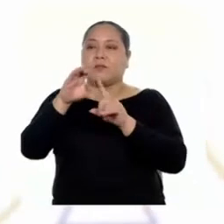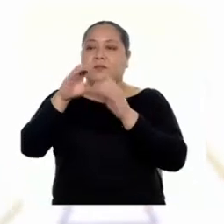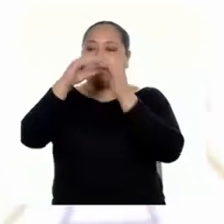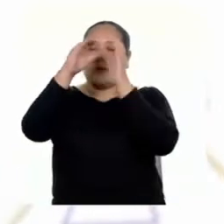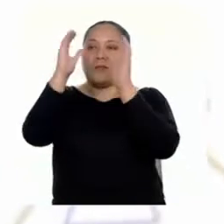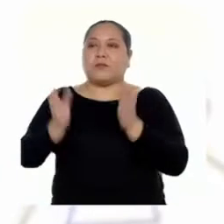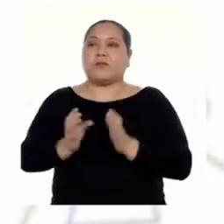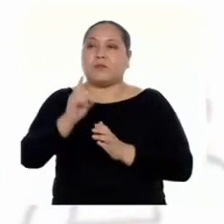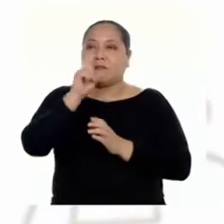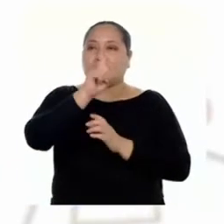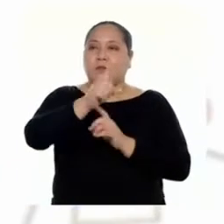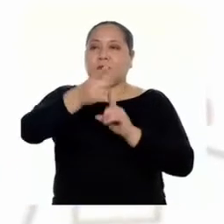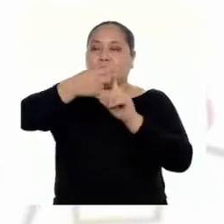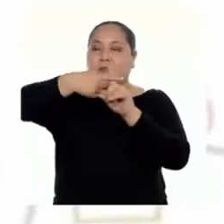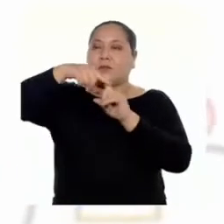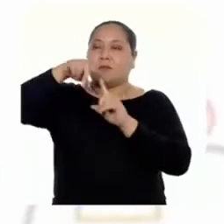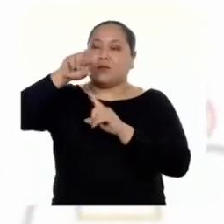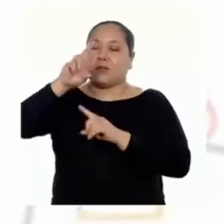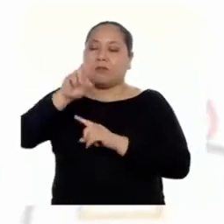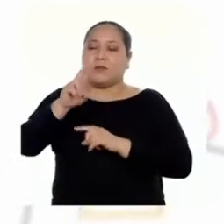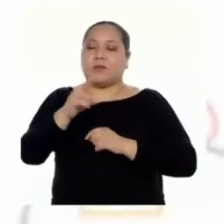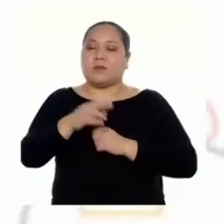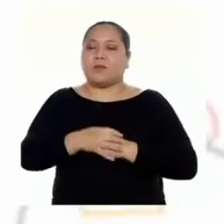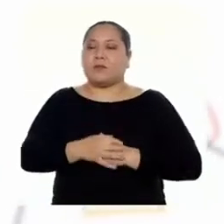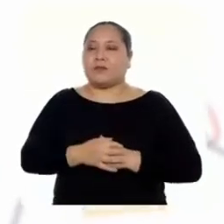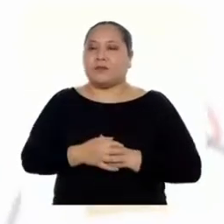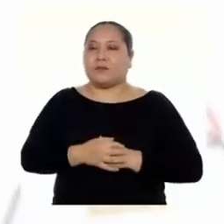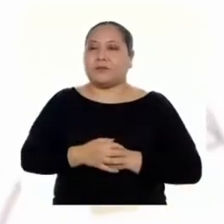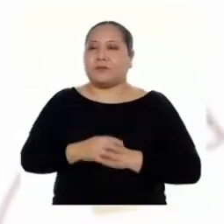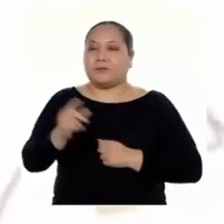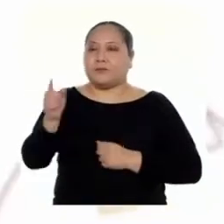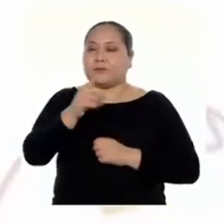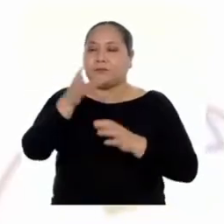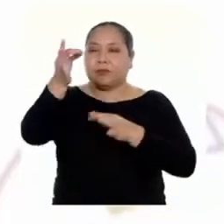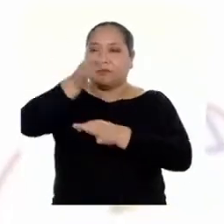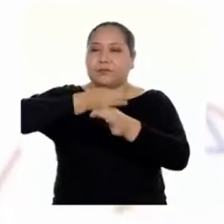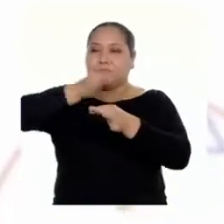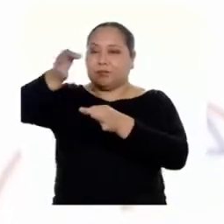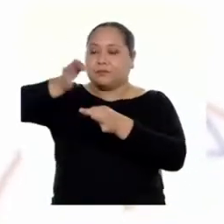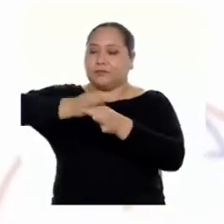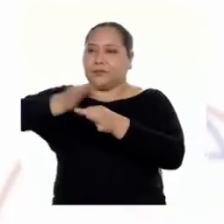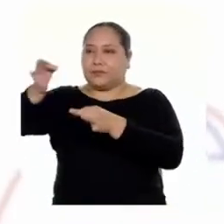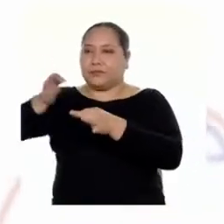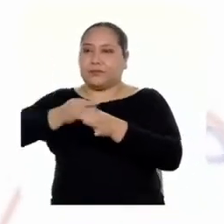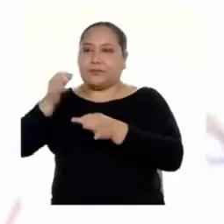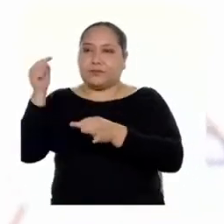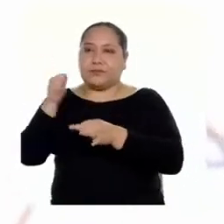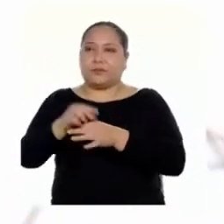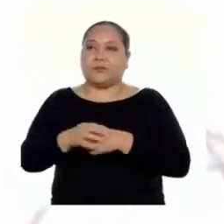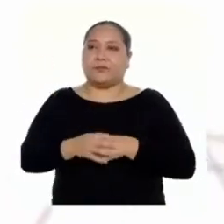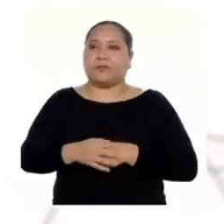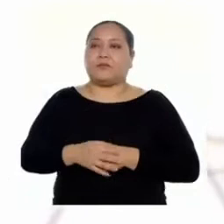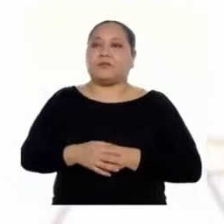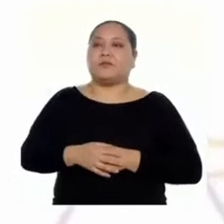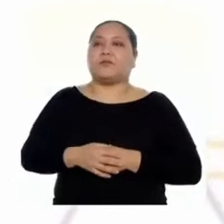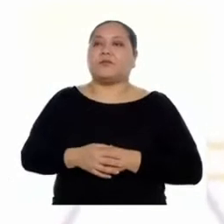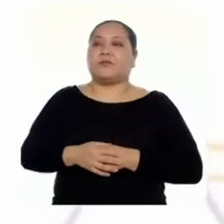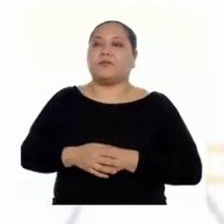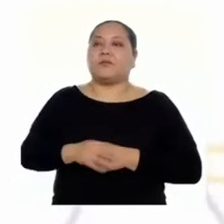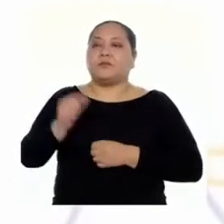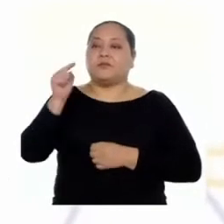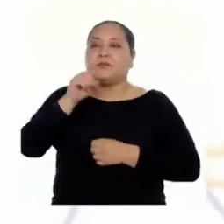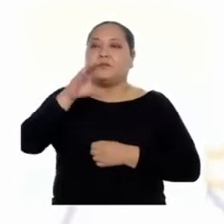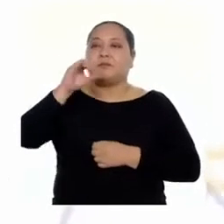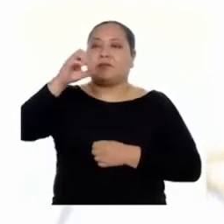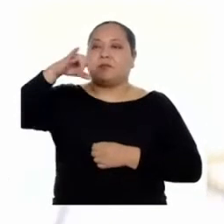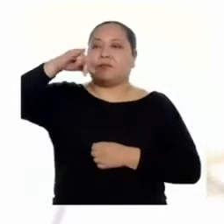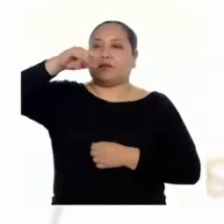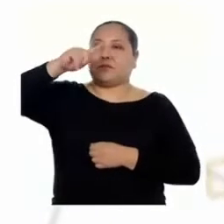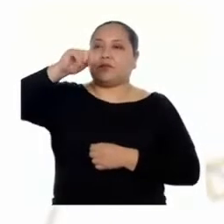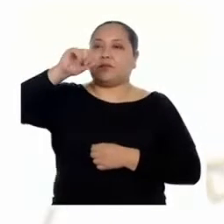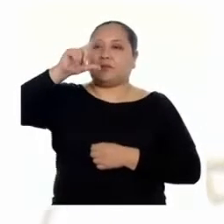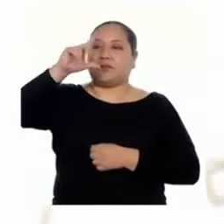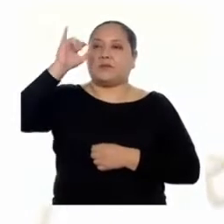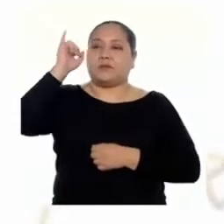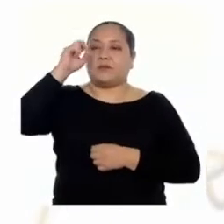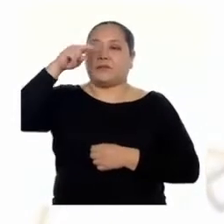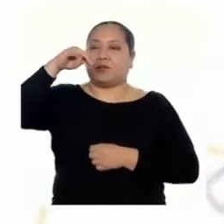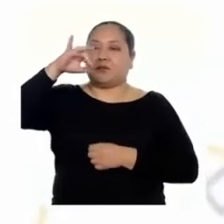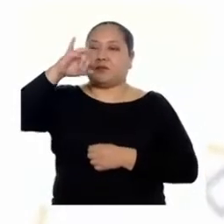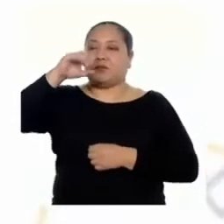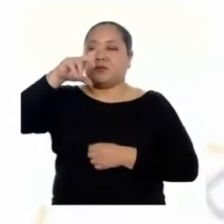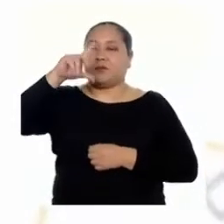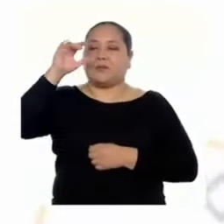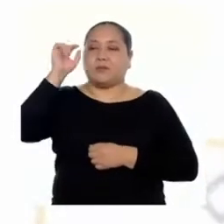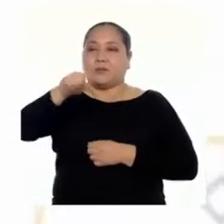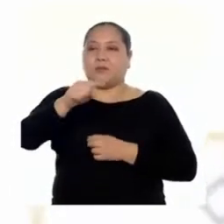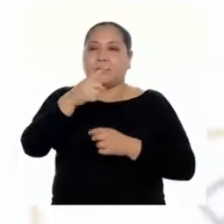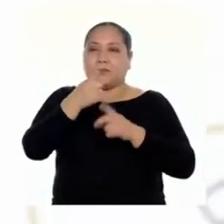suma de la tasa de interés R con 1. Y al reemplazar el capital final 1 por su equivalencia, que es el capital inicial que multiplica a